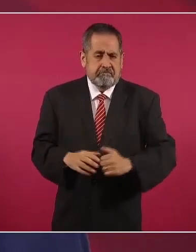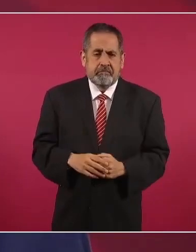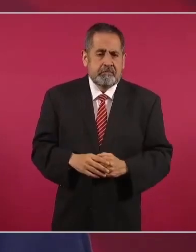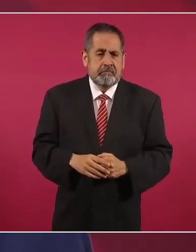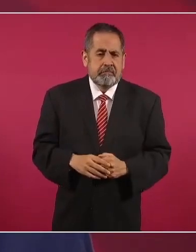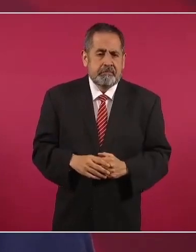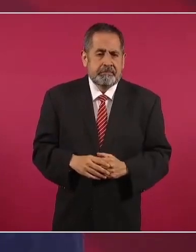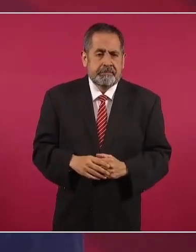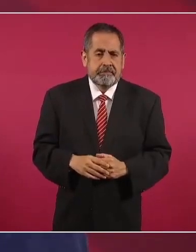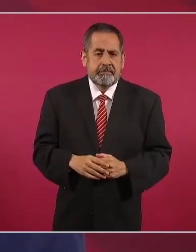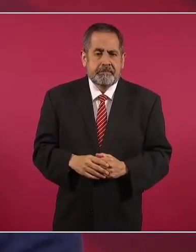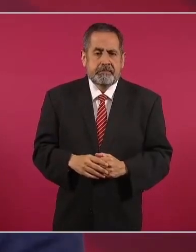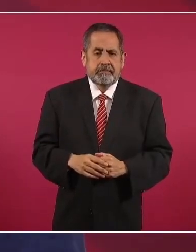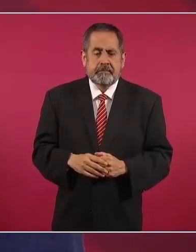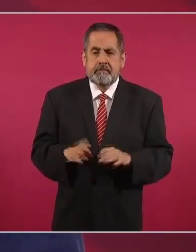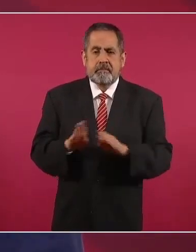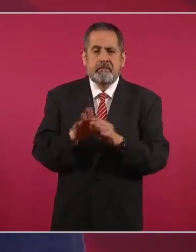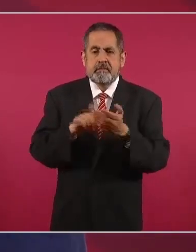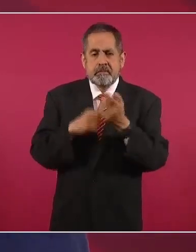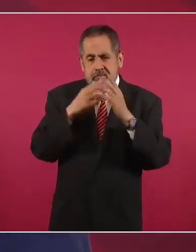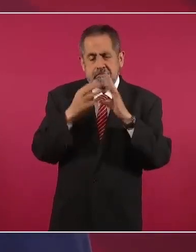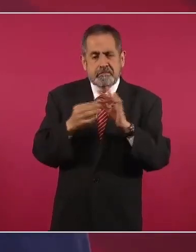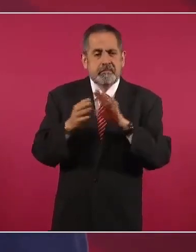pues, afecta